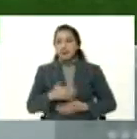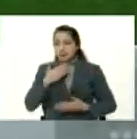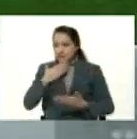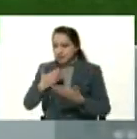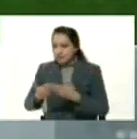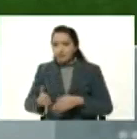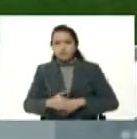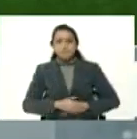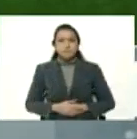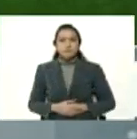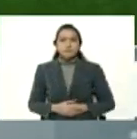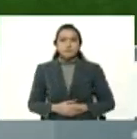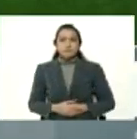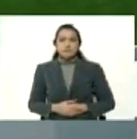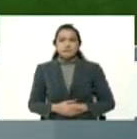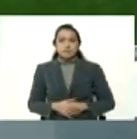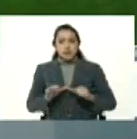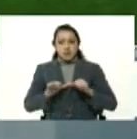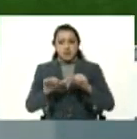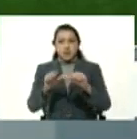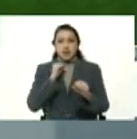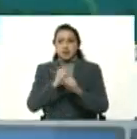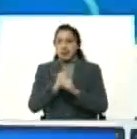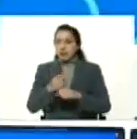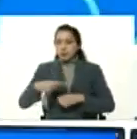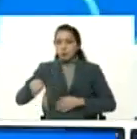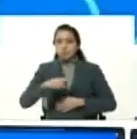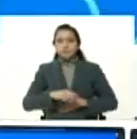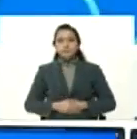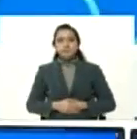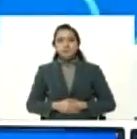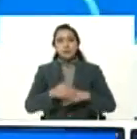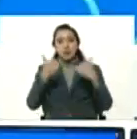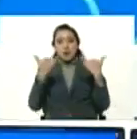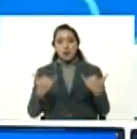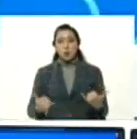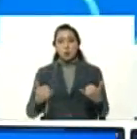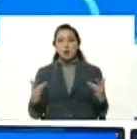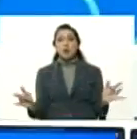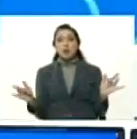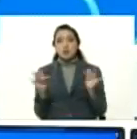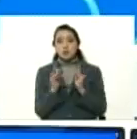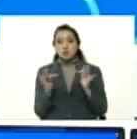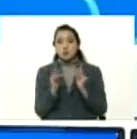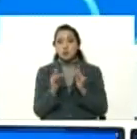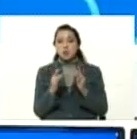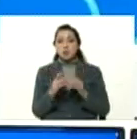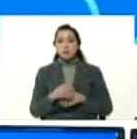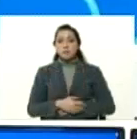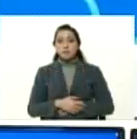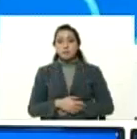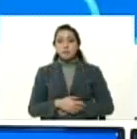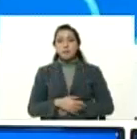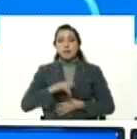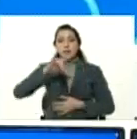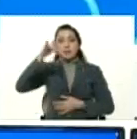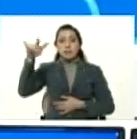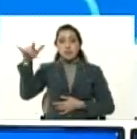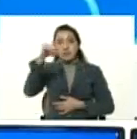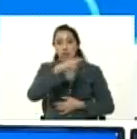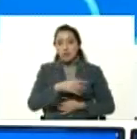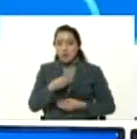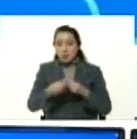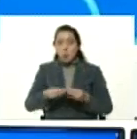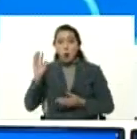gracias. Sigan ahí trabajando. Vámonos directo vía satélite al